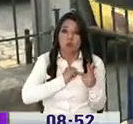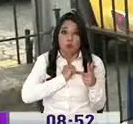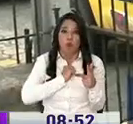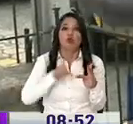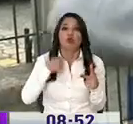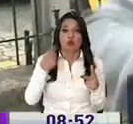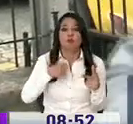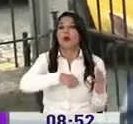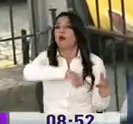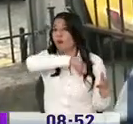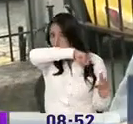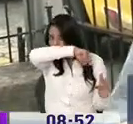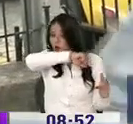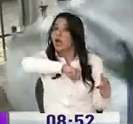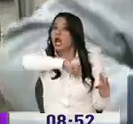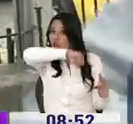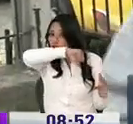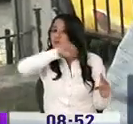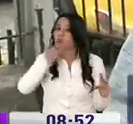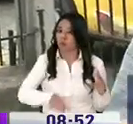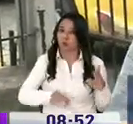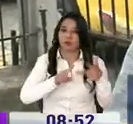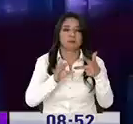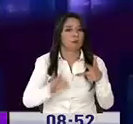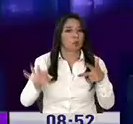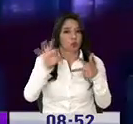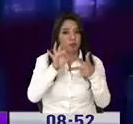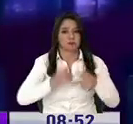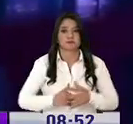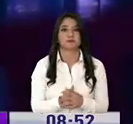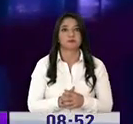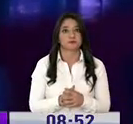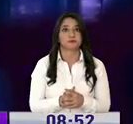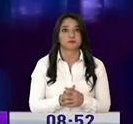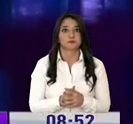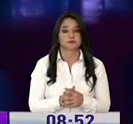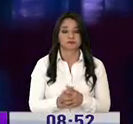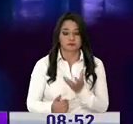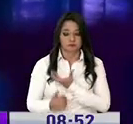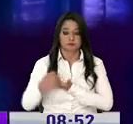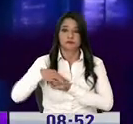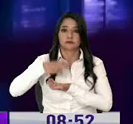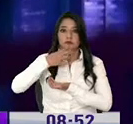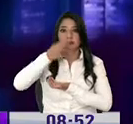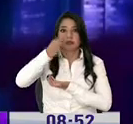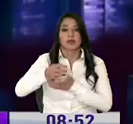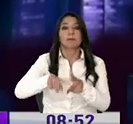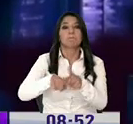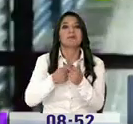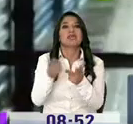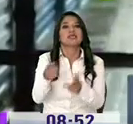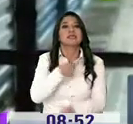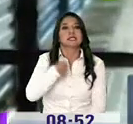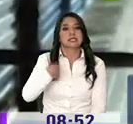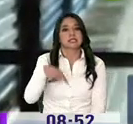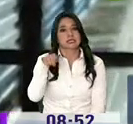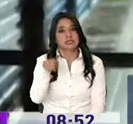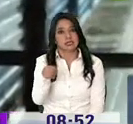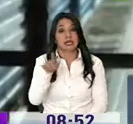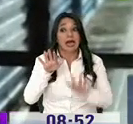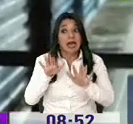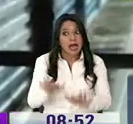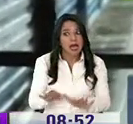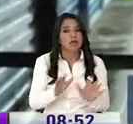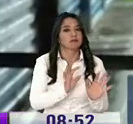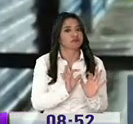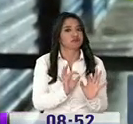siempre y estornudar protegido por el ángulo del codo. Recordemos que el coronavirus se originó en China y en esta nación se han tomado